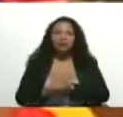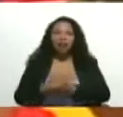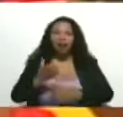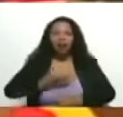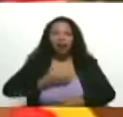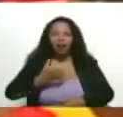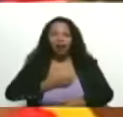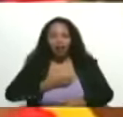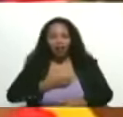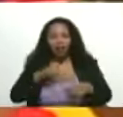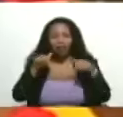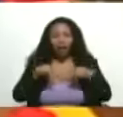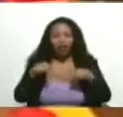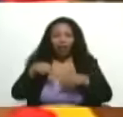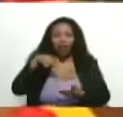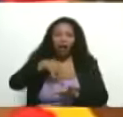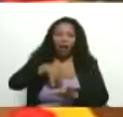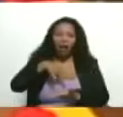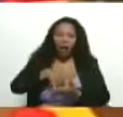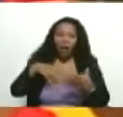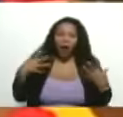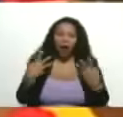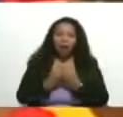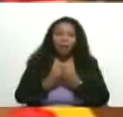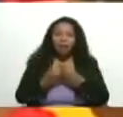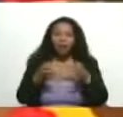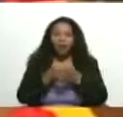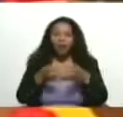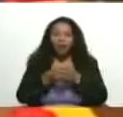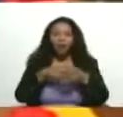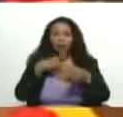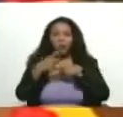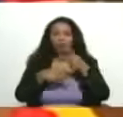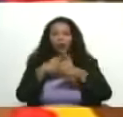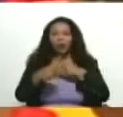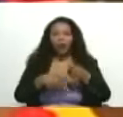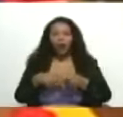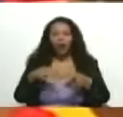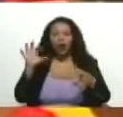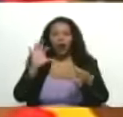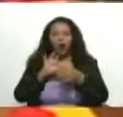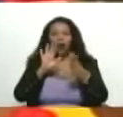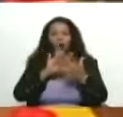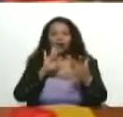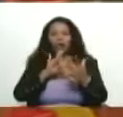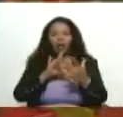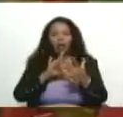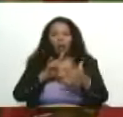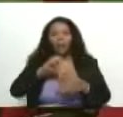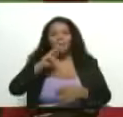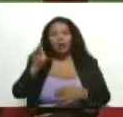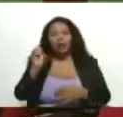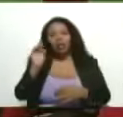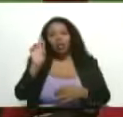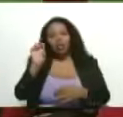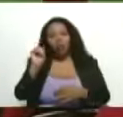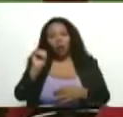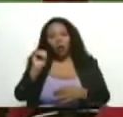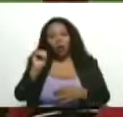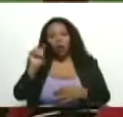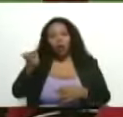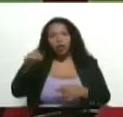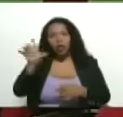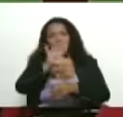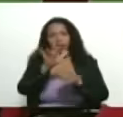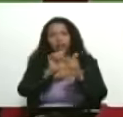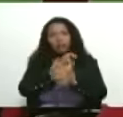alcaldes, compañeros del equipo político estatal, Robexa, nuestro enlace, Pedro Infante, nuestro vicepresidente